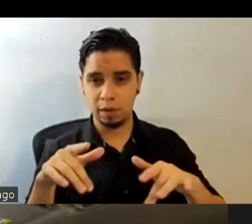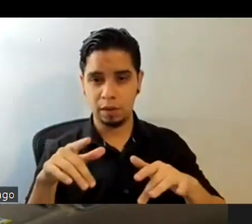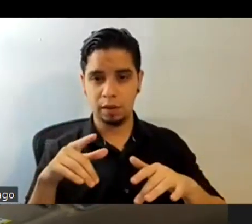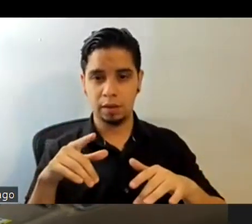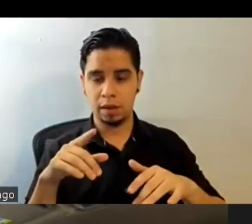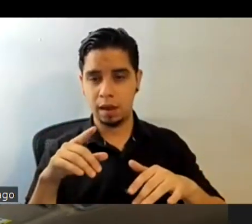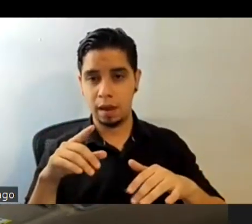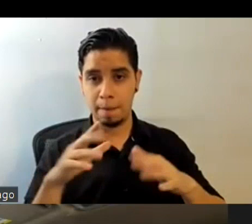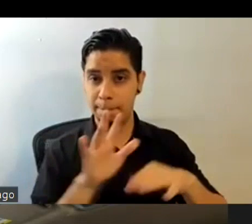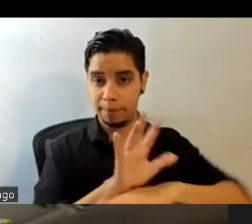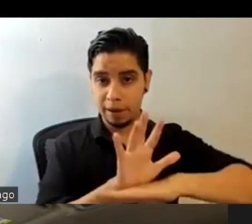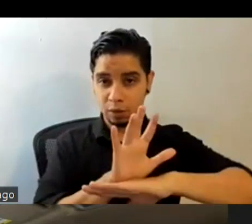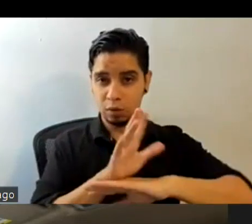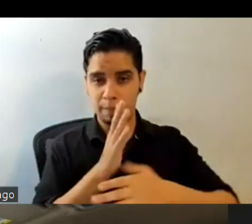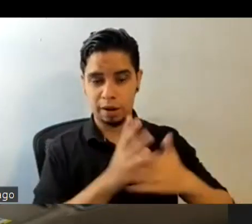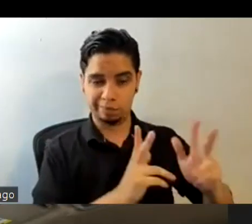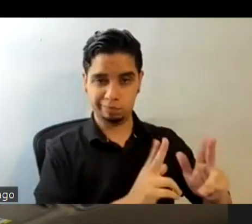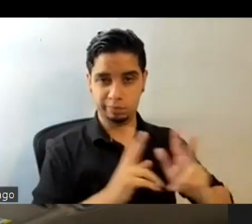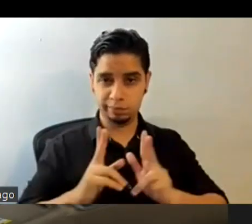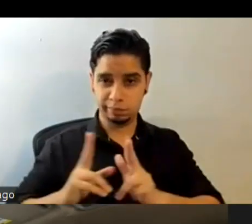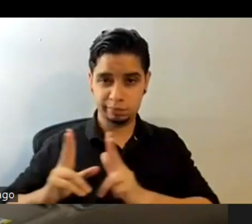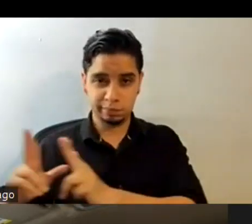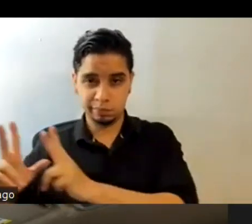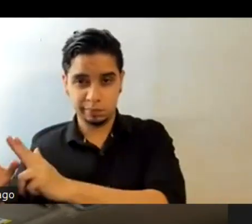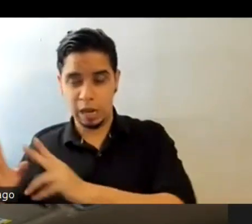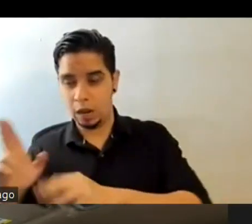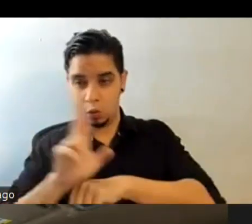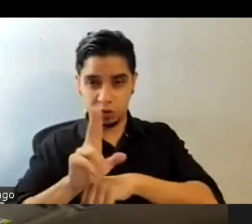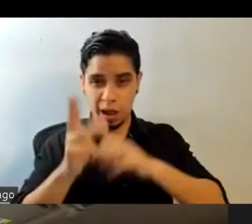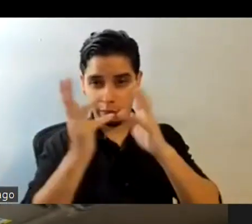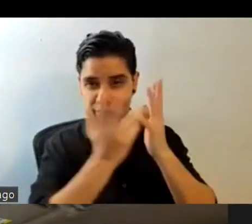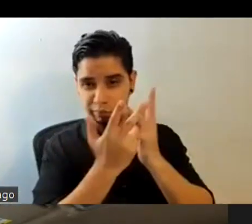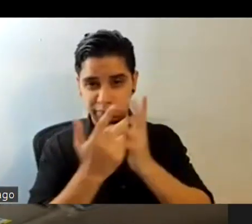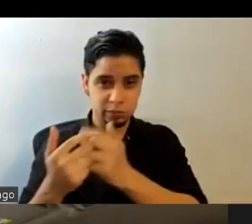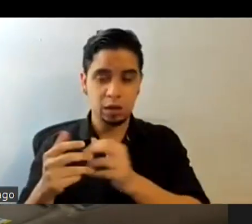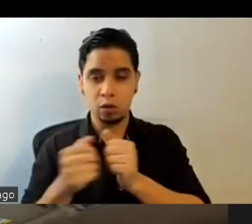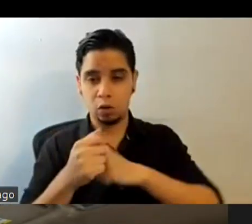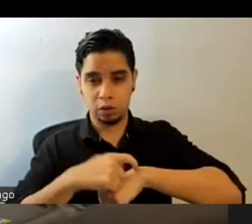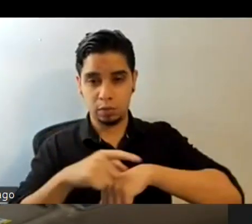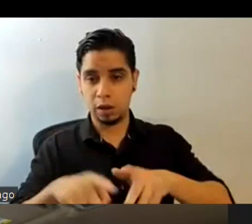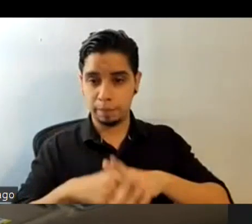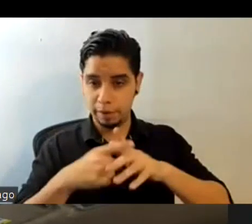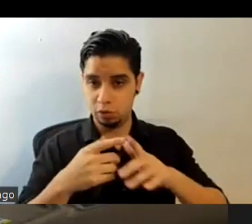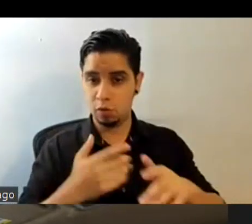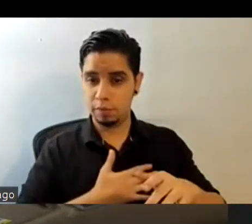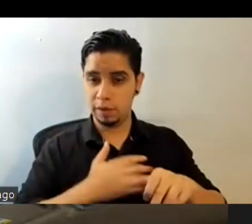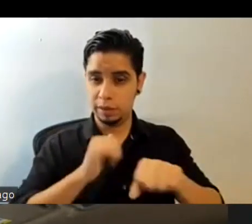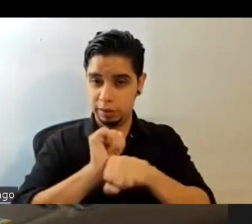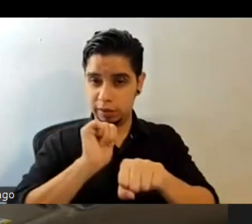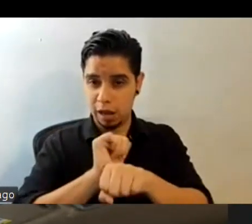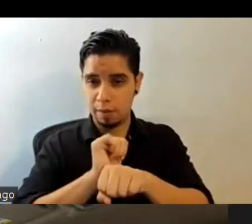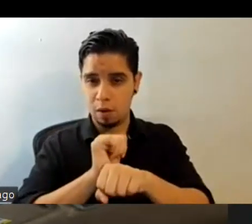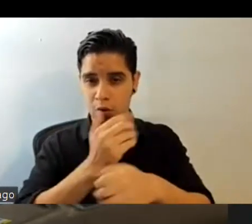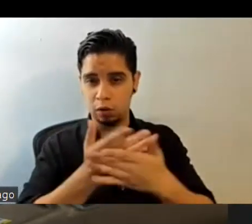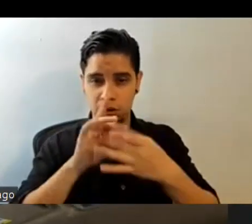y cogíamos pedacitos de las grabaciones y los utilizábamos. Así que por ahí fue que empezó toda mi labor esta de lo que es